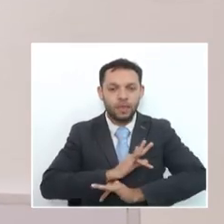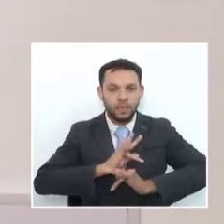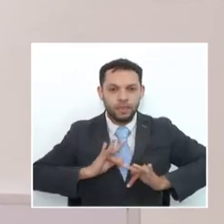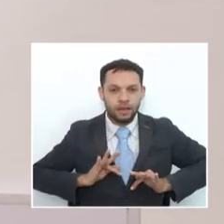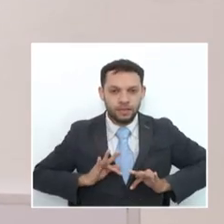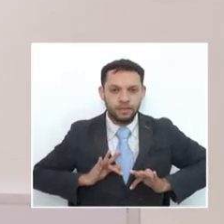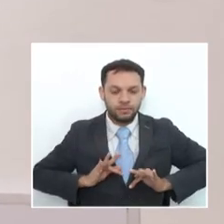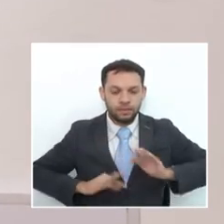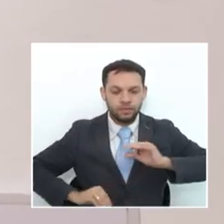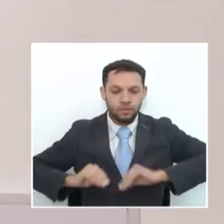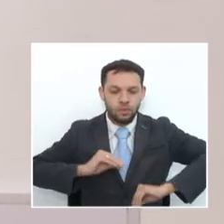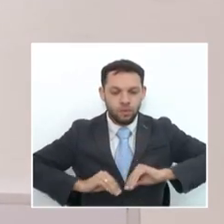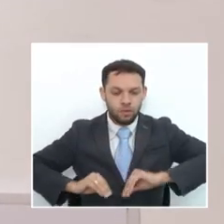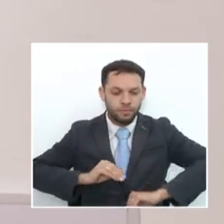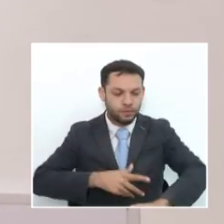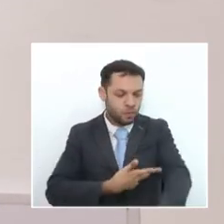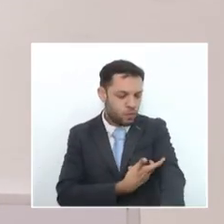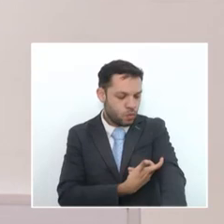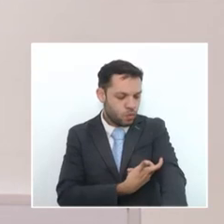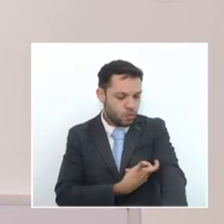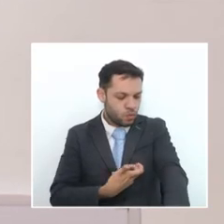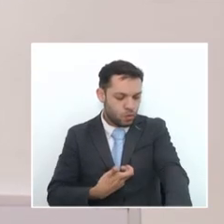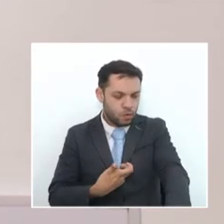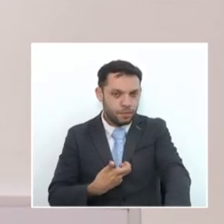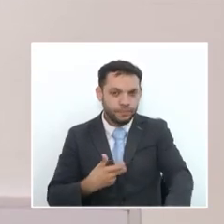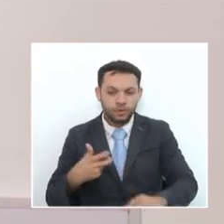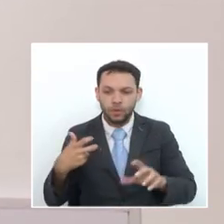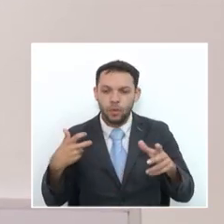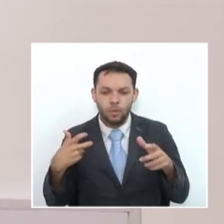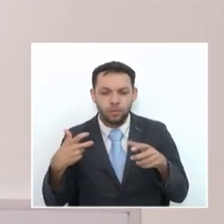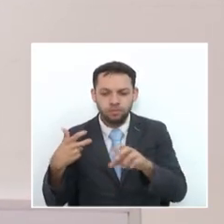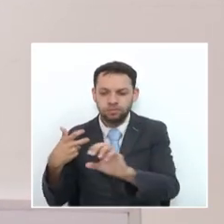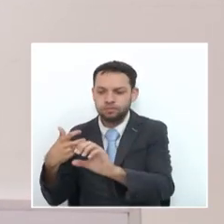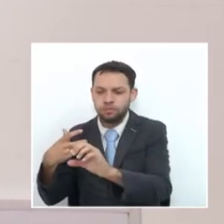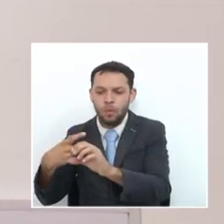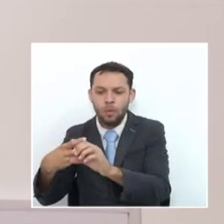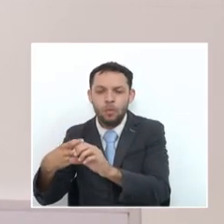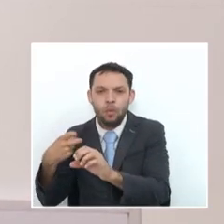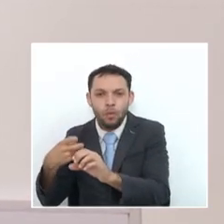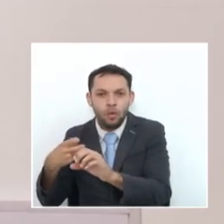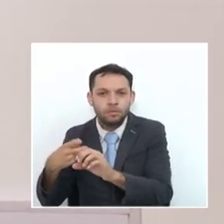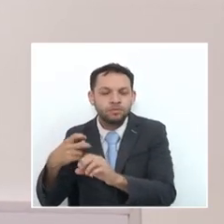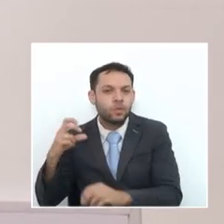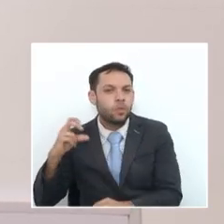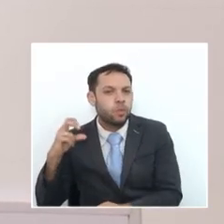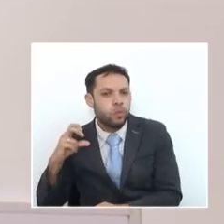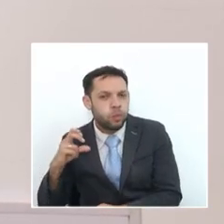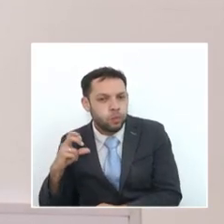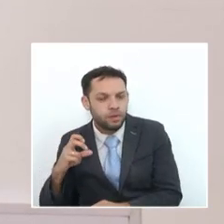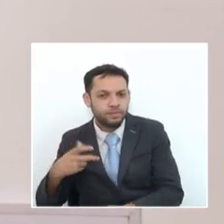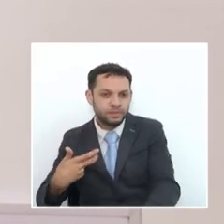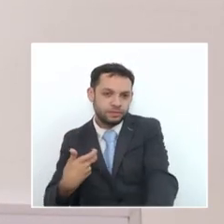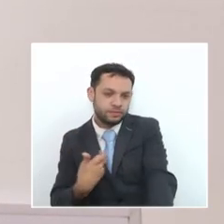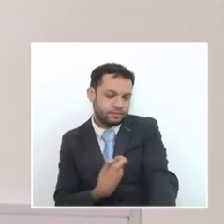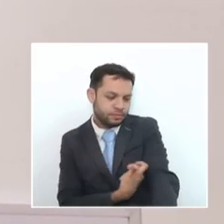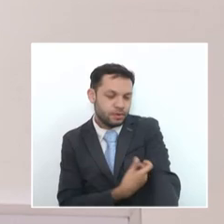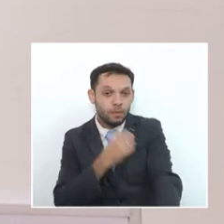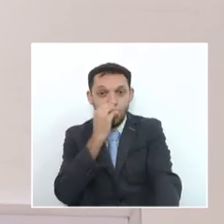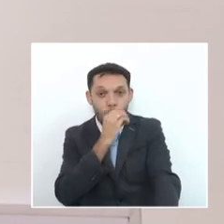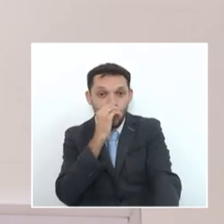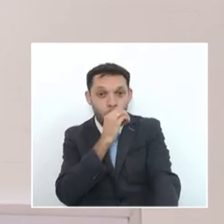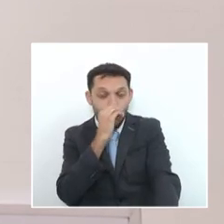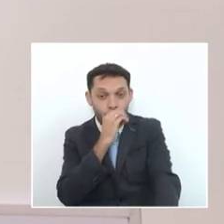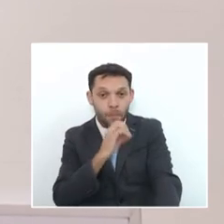plasma y se lo inyecto aquí. Plasma rico en plaquetas. Con ozono. Y eso nos ha dado un resultado